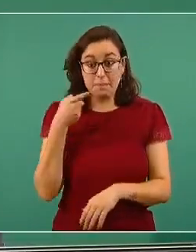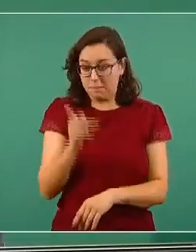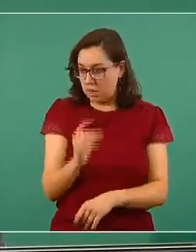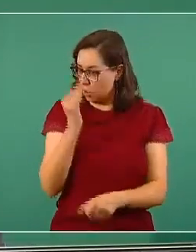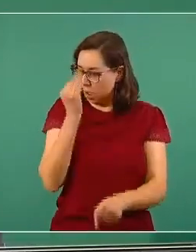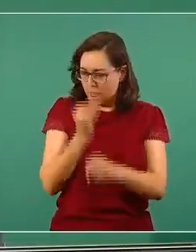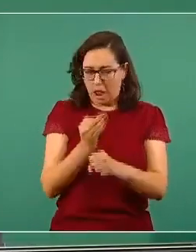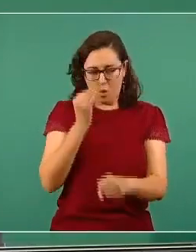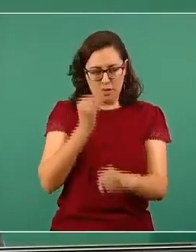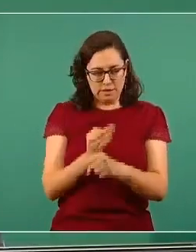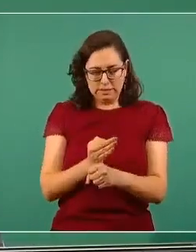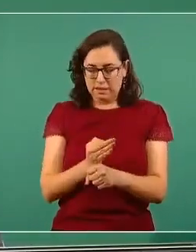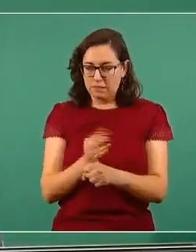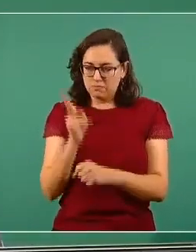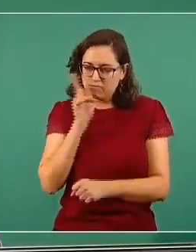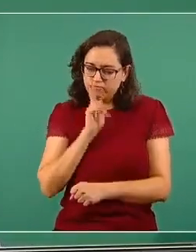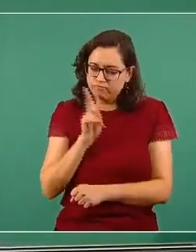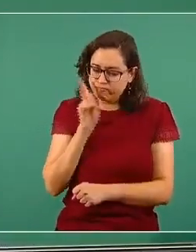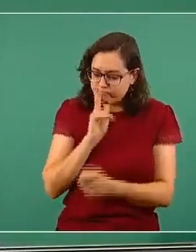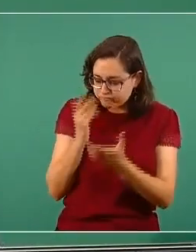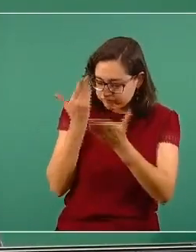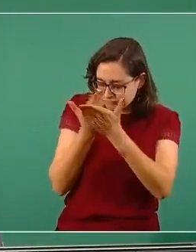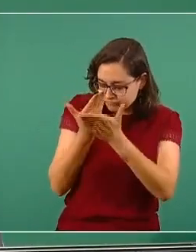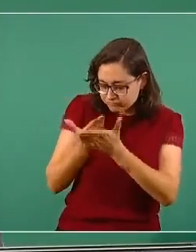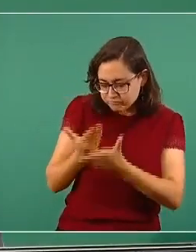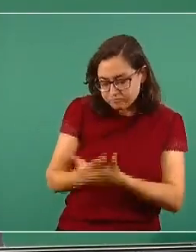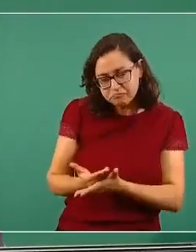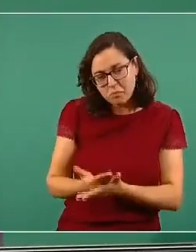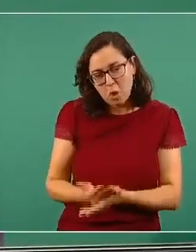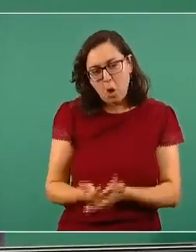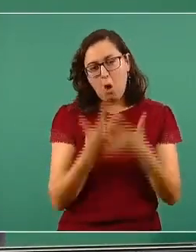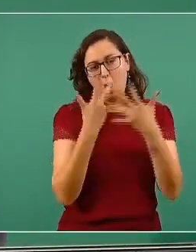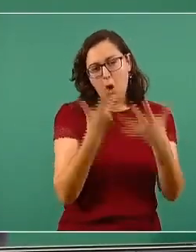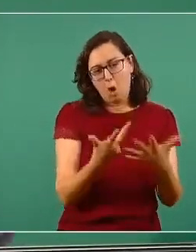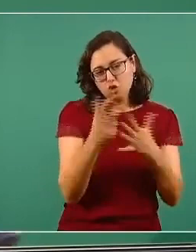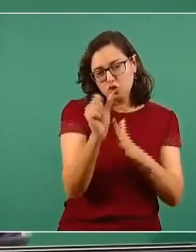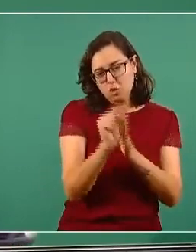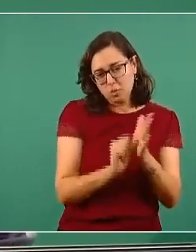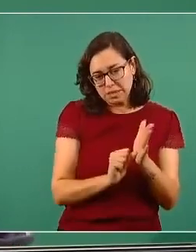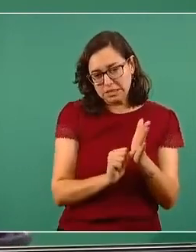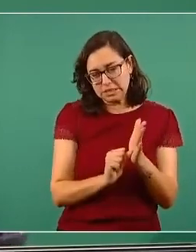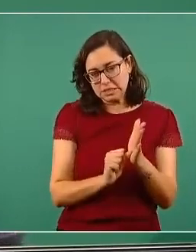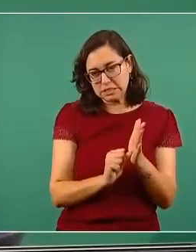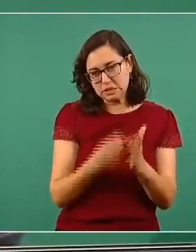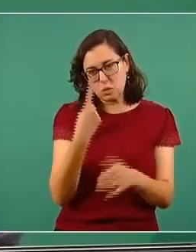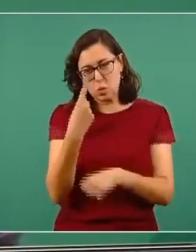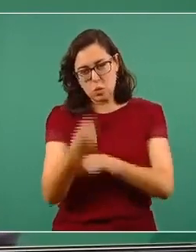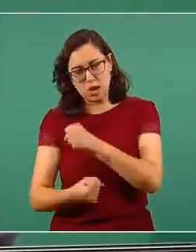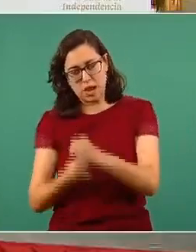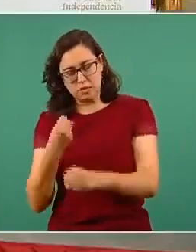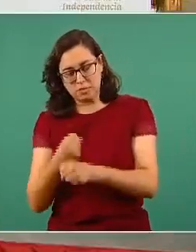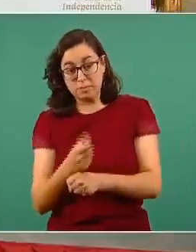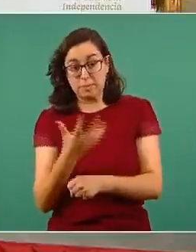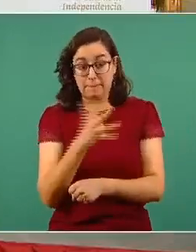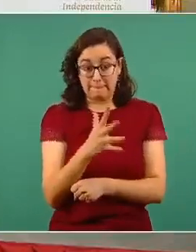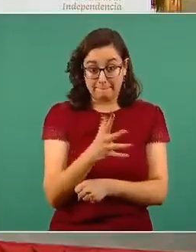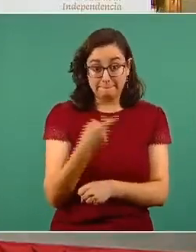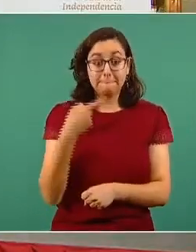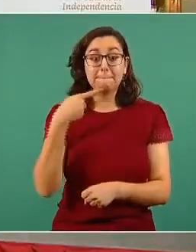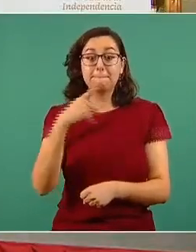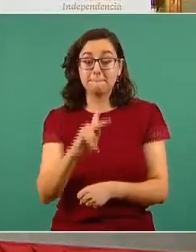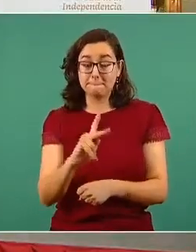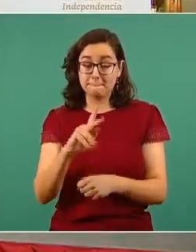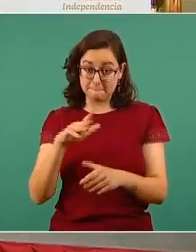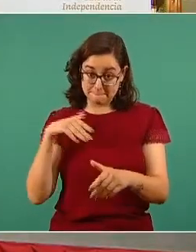respuesta concreta a la pregunta importantísima de ¿me necesitaré revacunar o no? Todavía